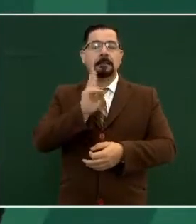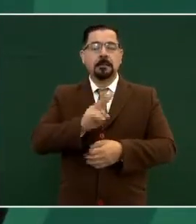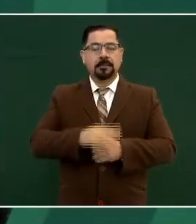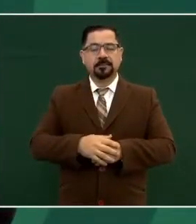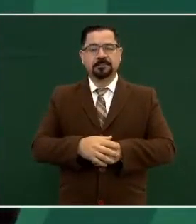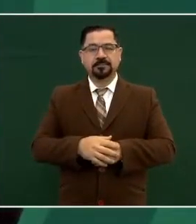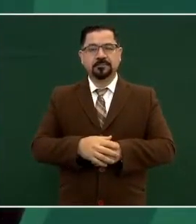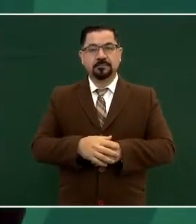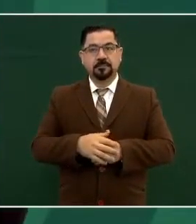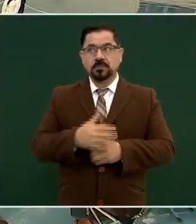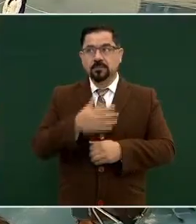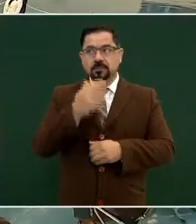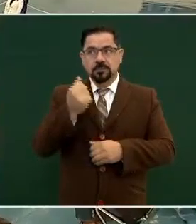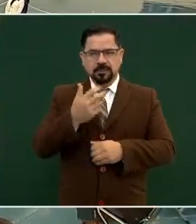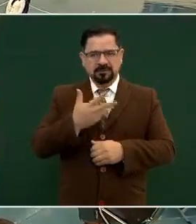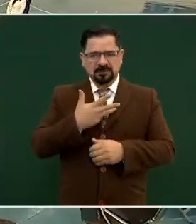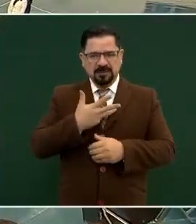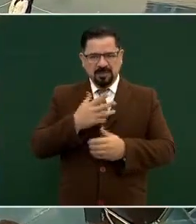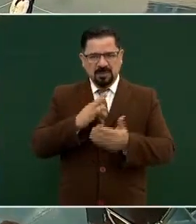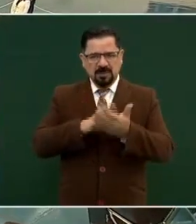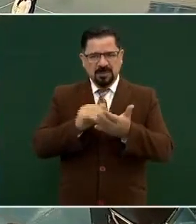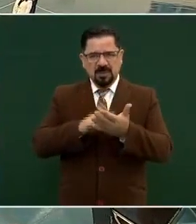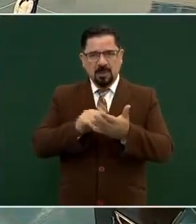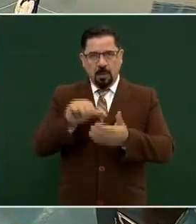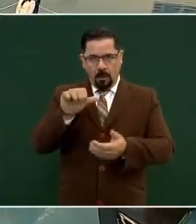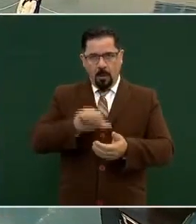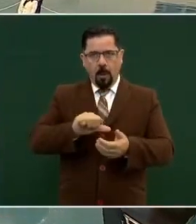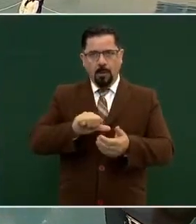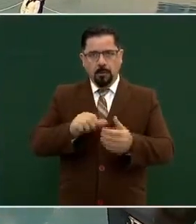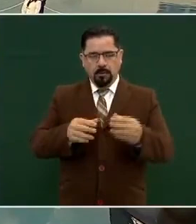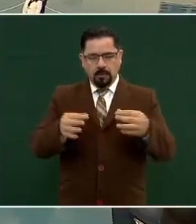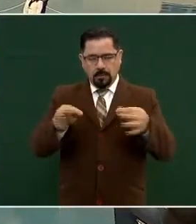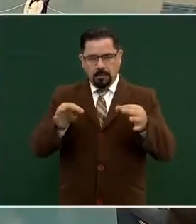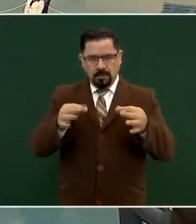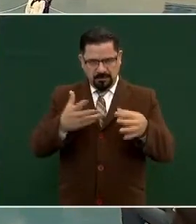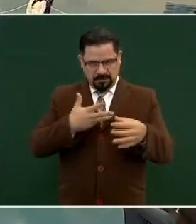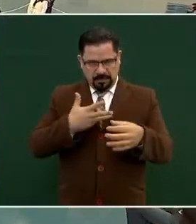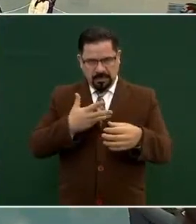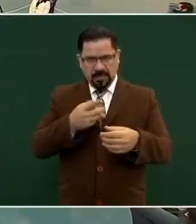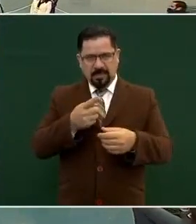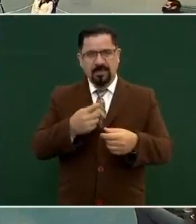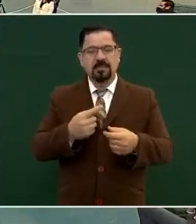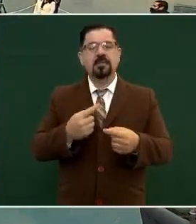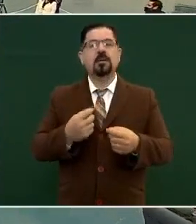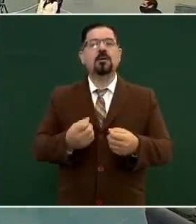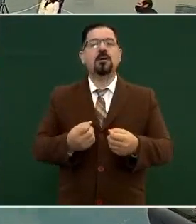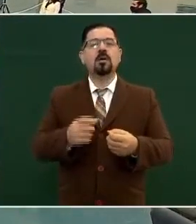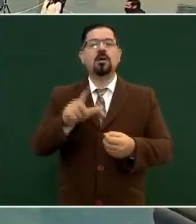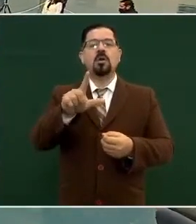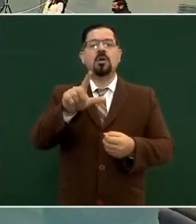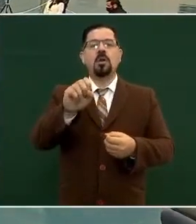No sé si tienes una hojita que te mandé hoy, ¿sí?, de lo que gana Loret.